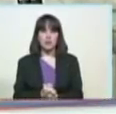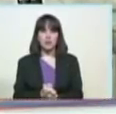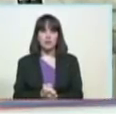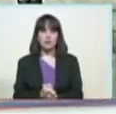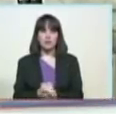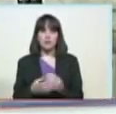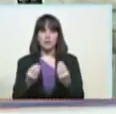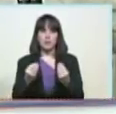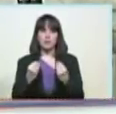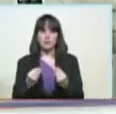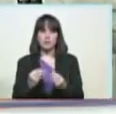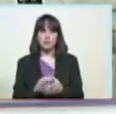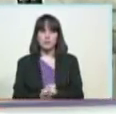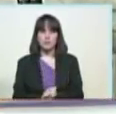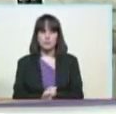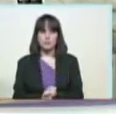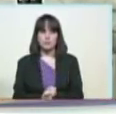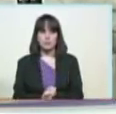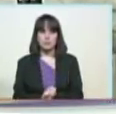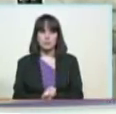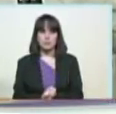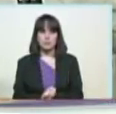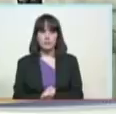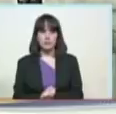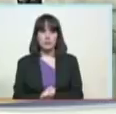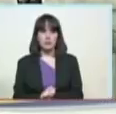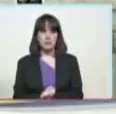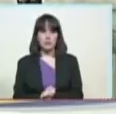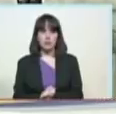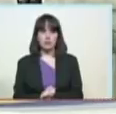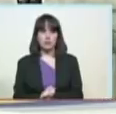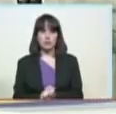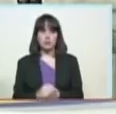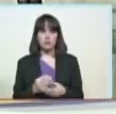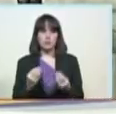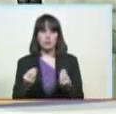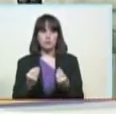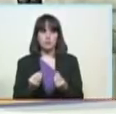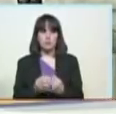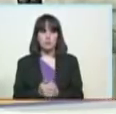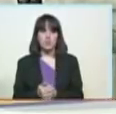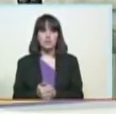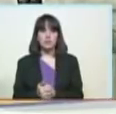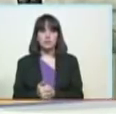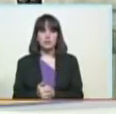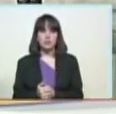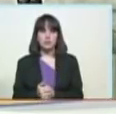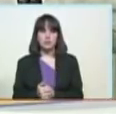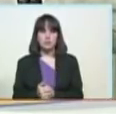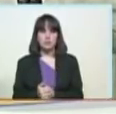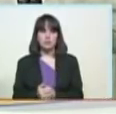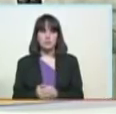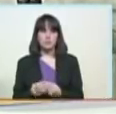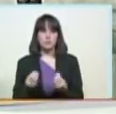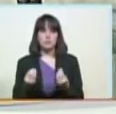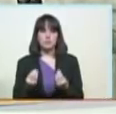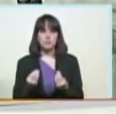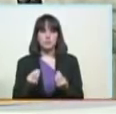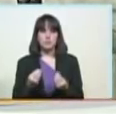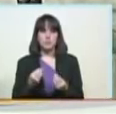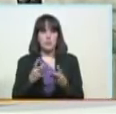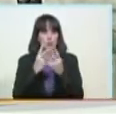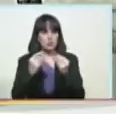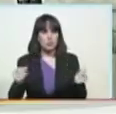al final compañera compatriotas que me escuchan los problemas de venezuela se